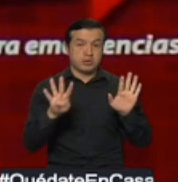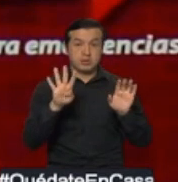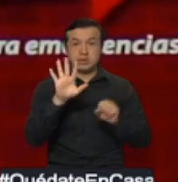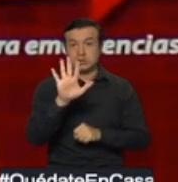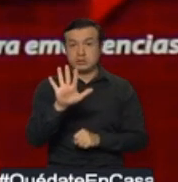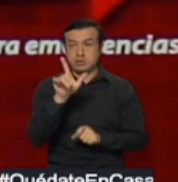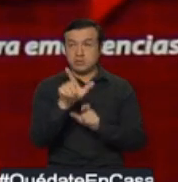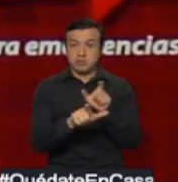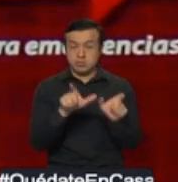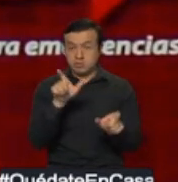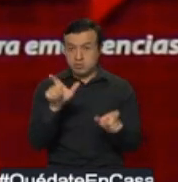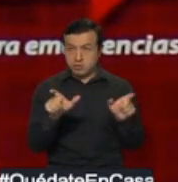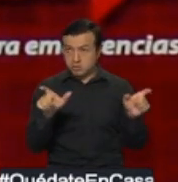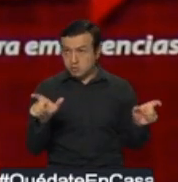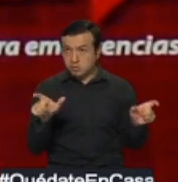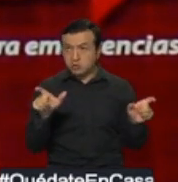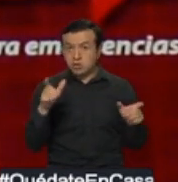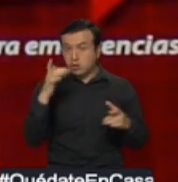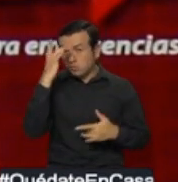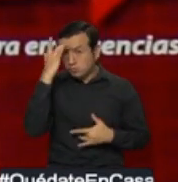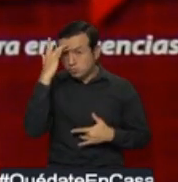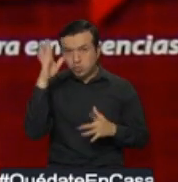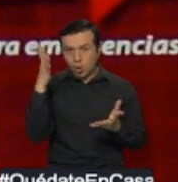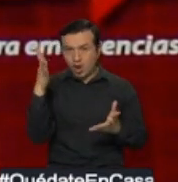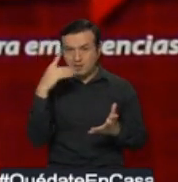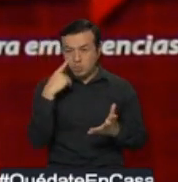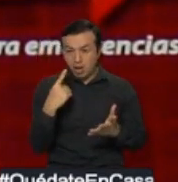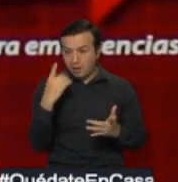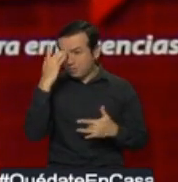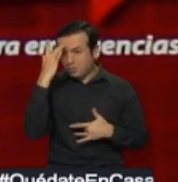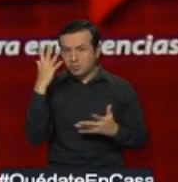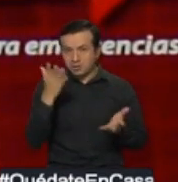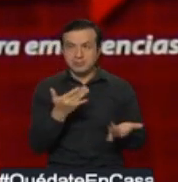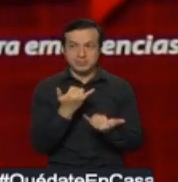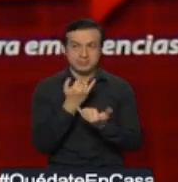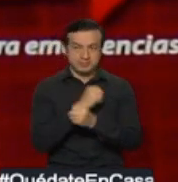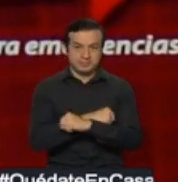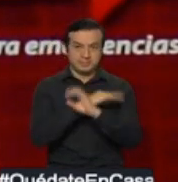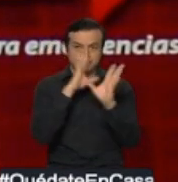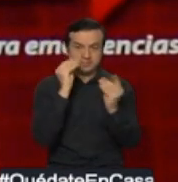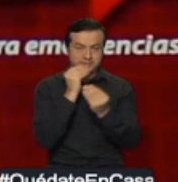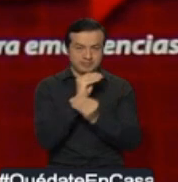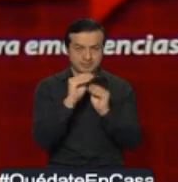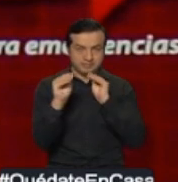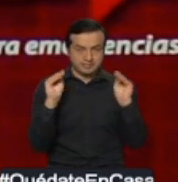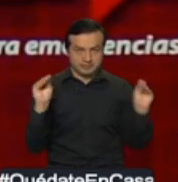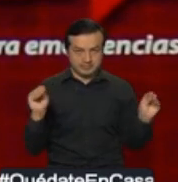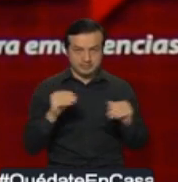7.495 casos descartados. Esta es la información para la mañana.